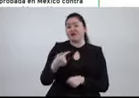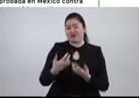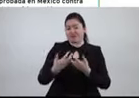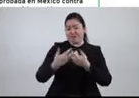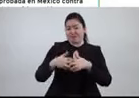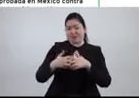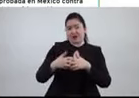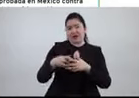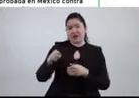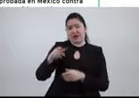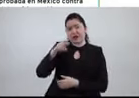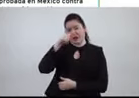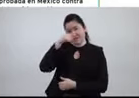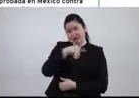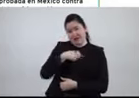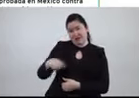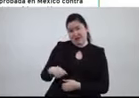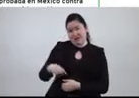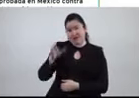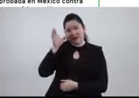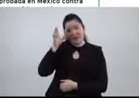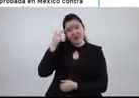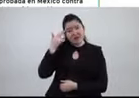chino, y se ha aprobado